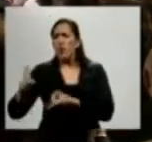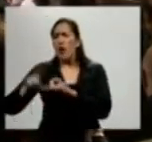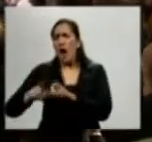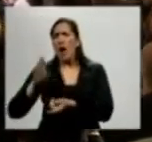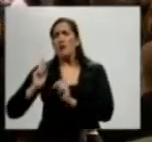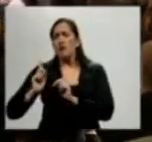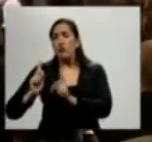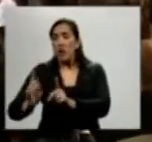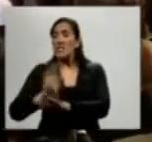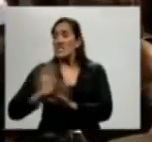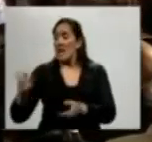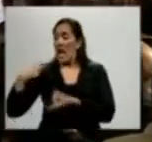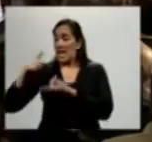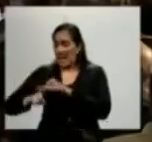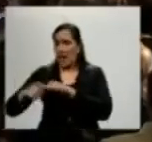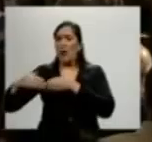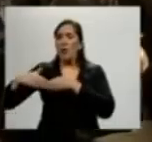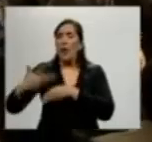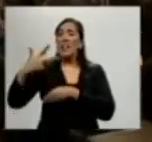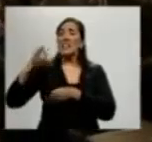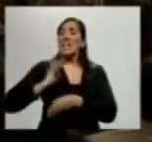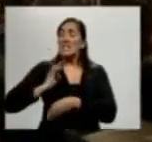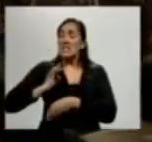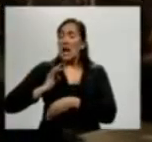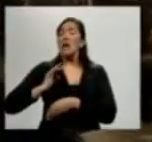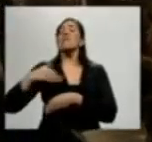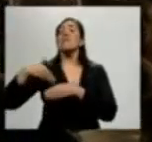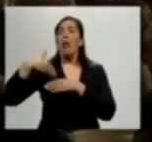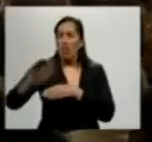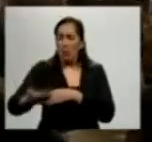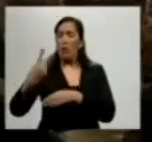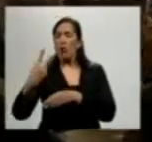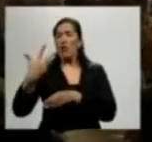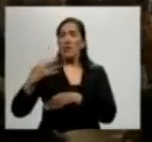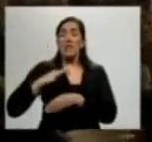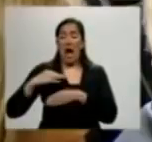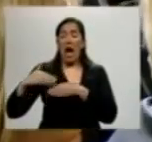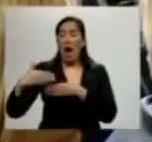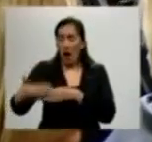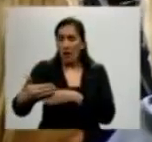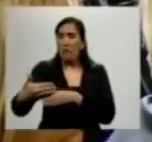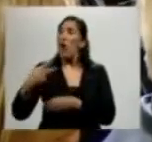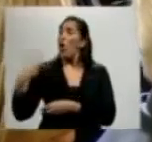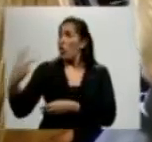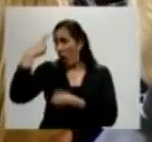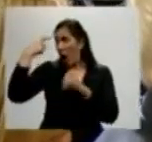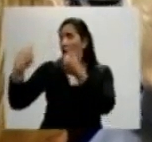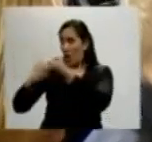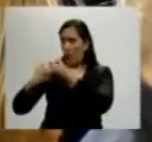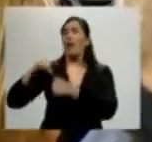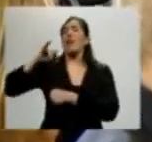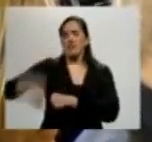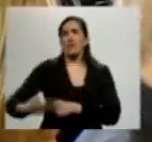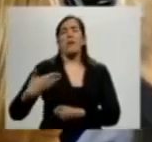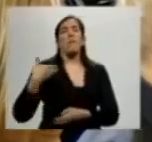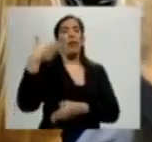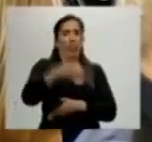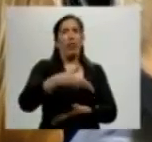en haberse casado, y recién, después de 2 o 3 años de casado, y siempre que hubiera común acuerdo, se